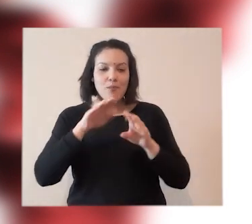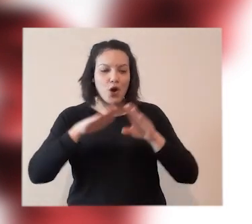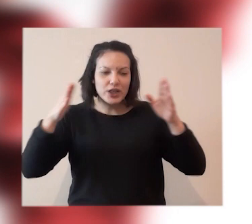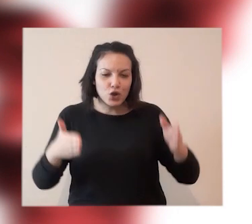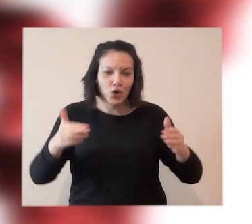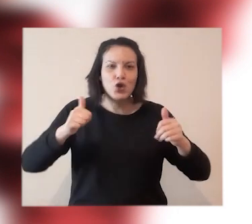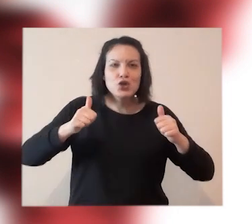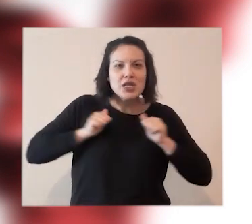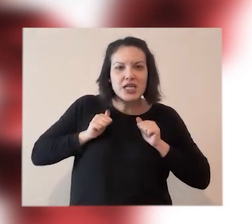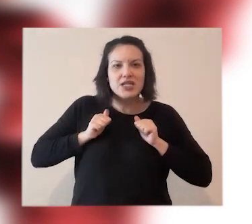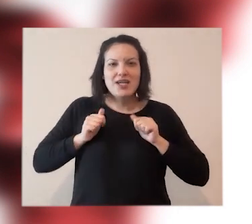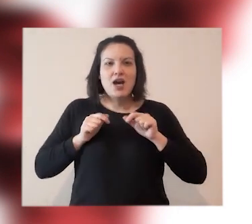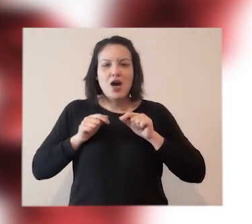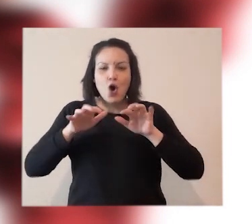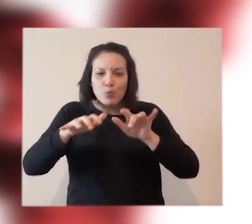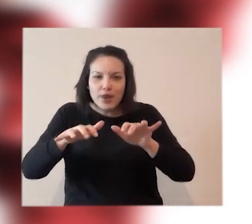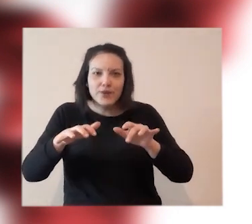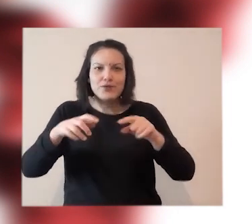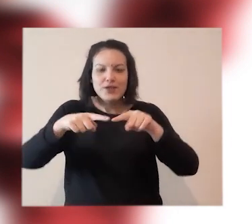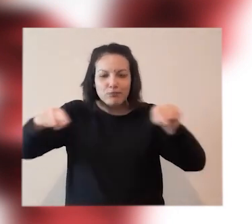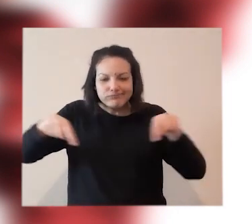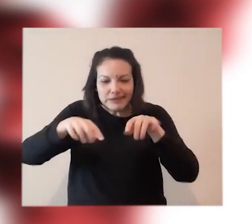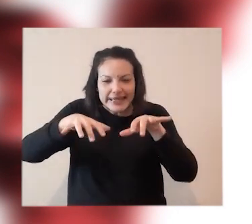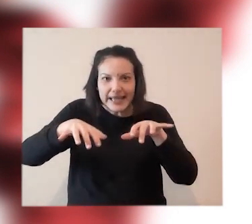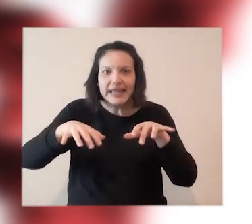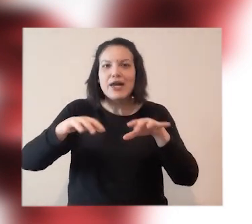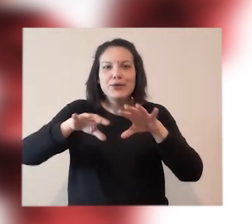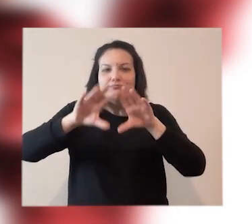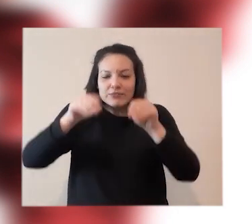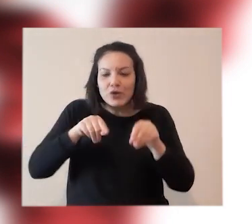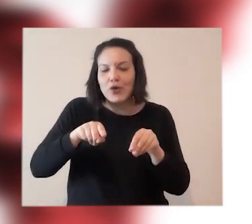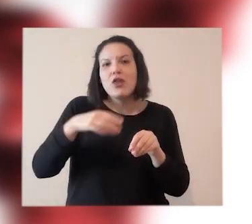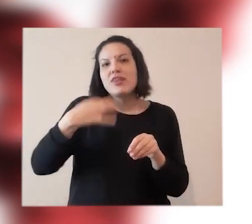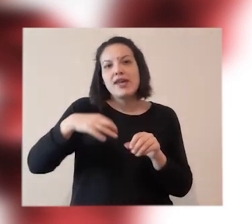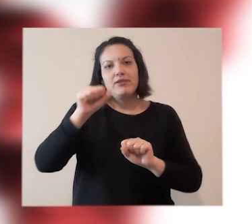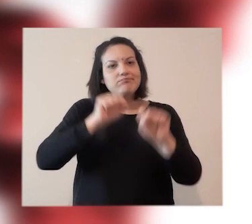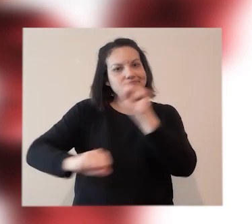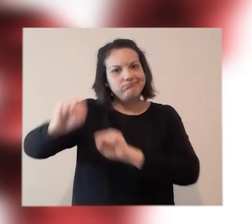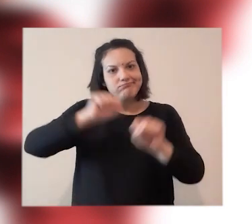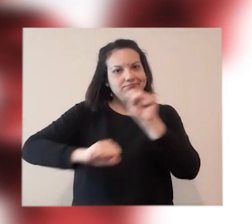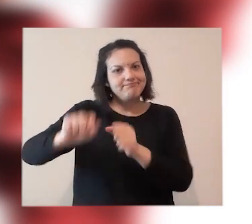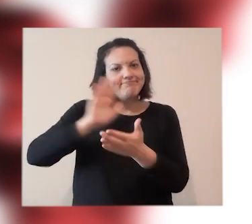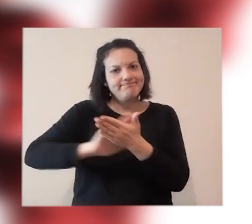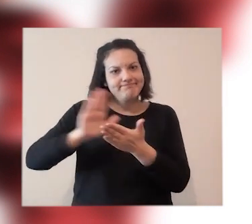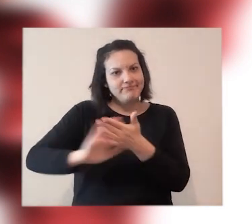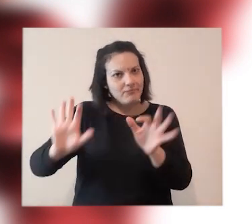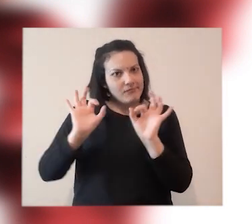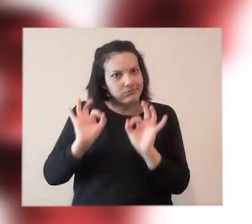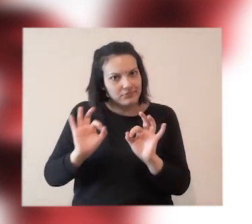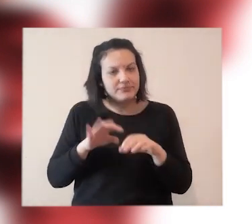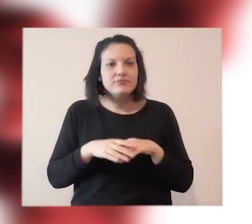su computadora, el teclado, bueno, lo que sea, también se tienen que mantener limpias y desinfectadas.